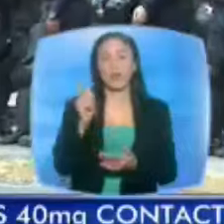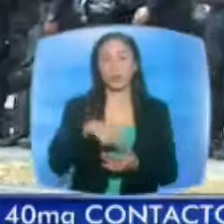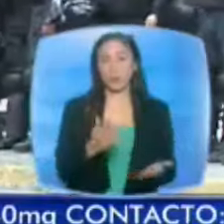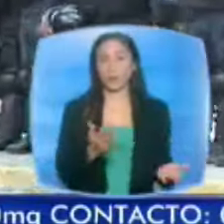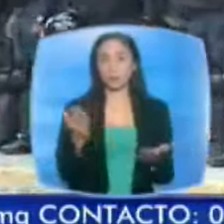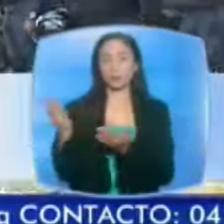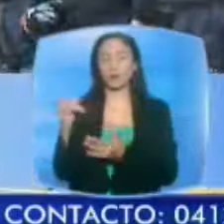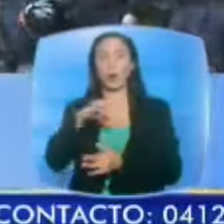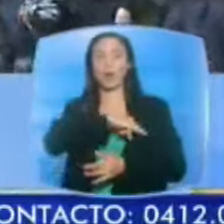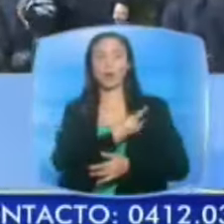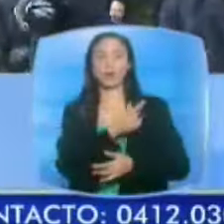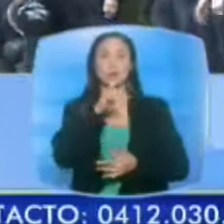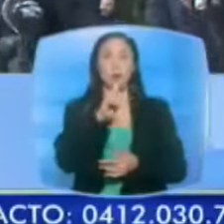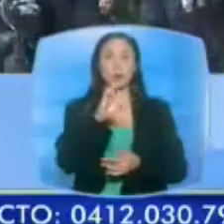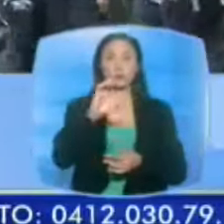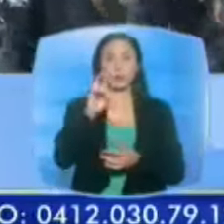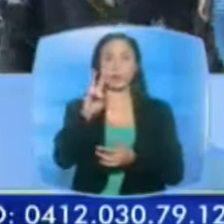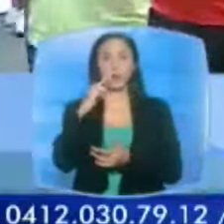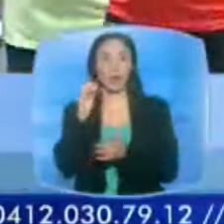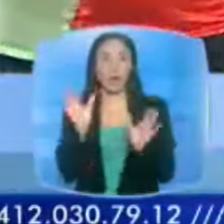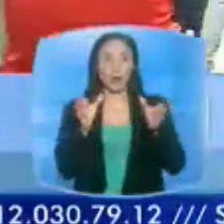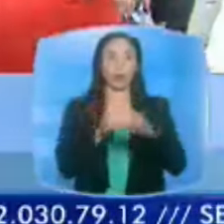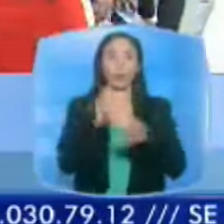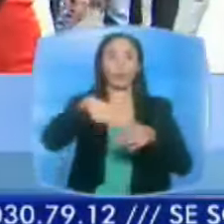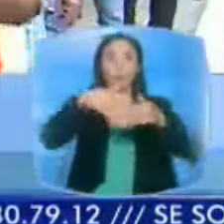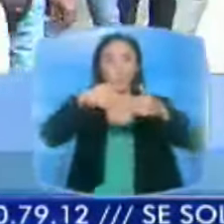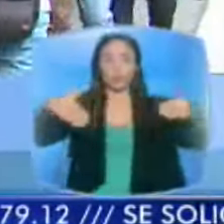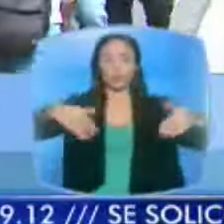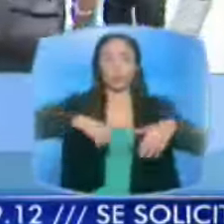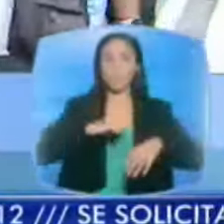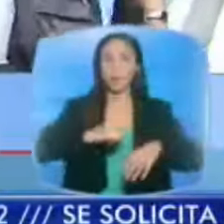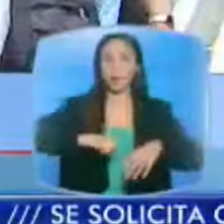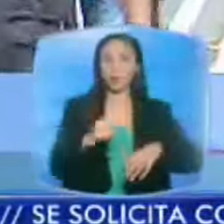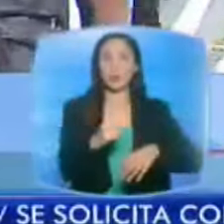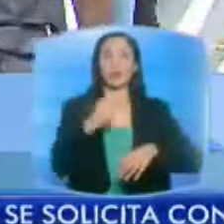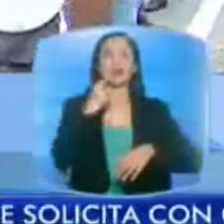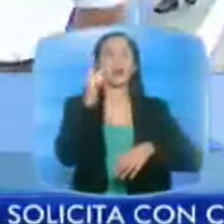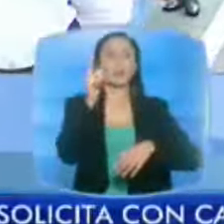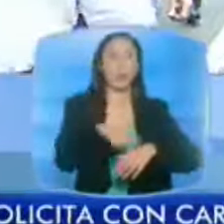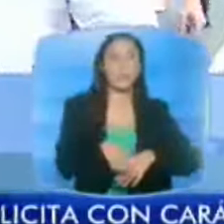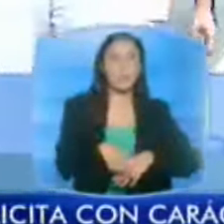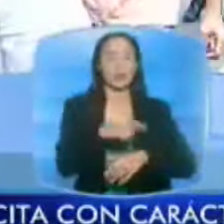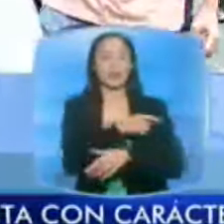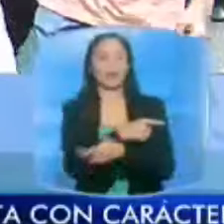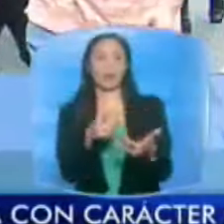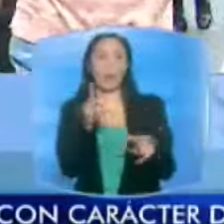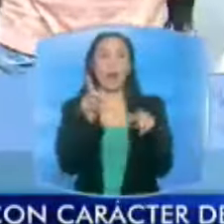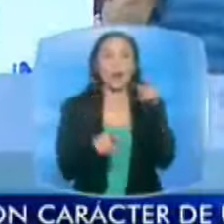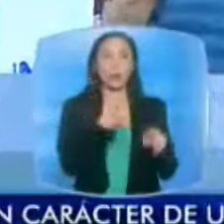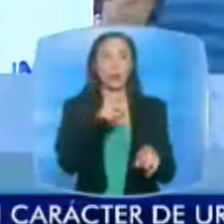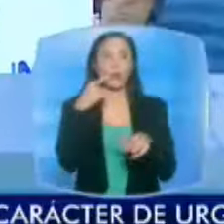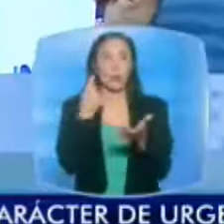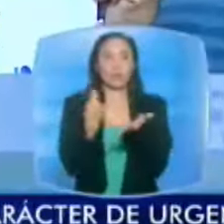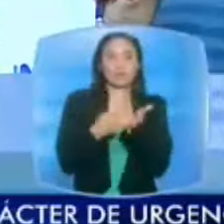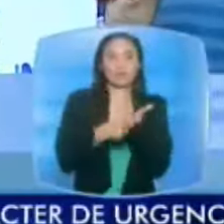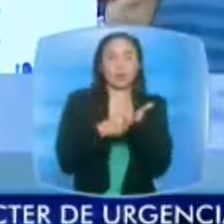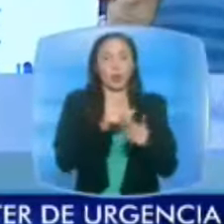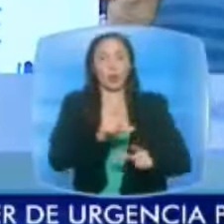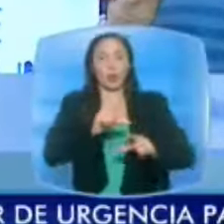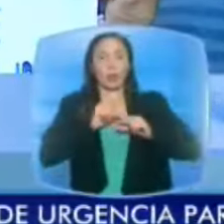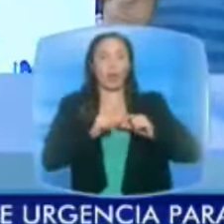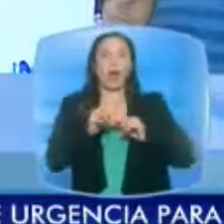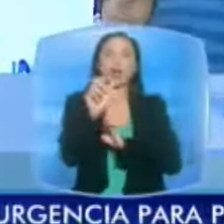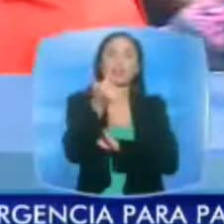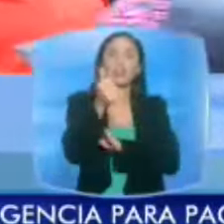UCB, rodeados por un fuerte cordón policial, también se realizaba una concentración. Rechazaron los rumores sobre un posible aumento salarial